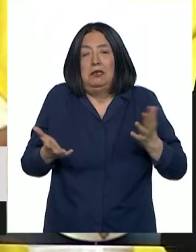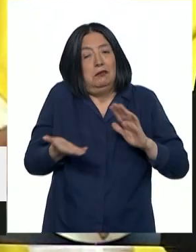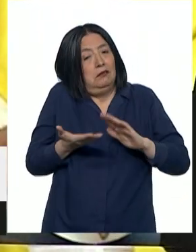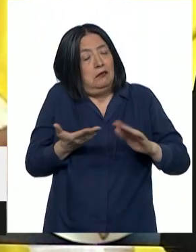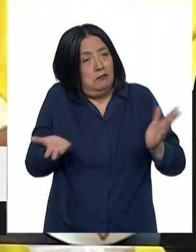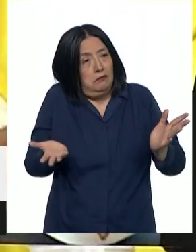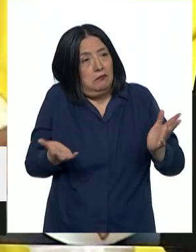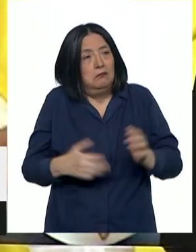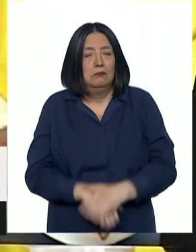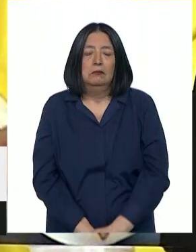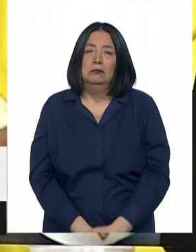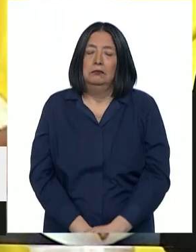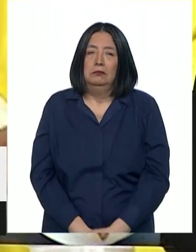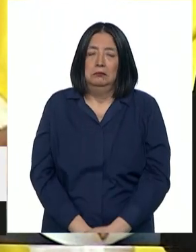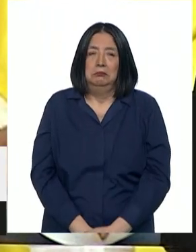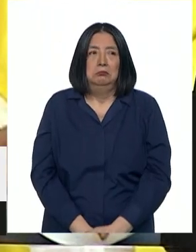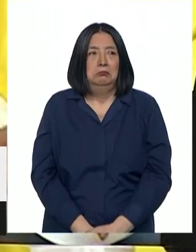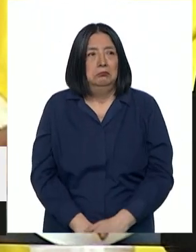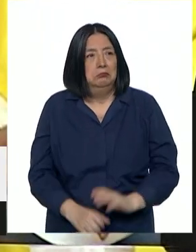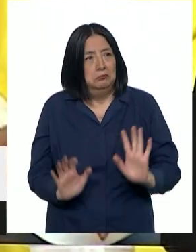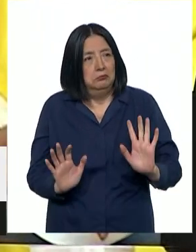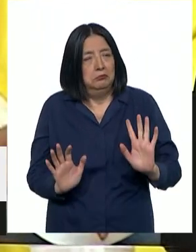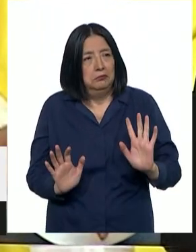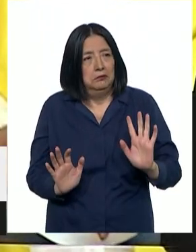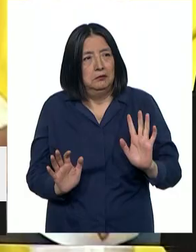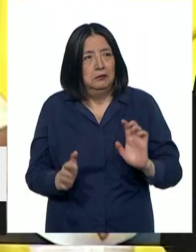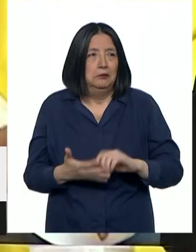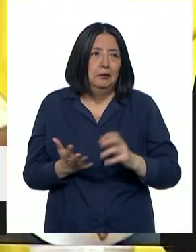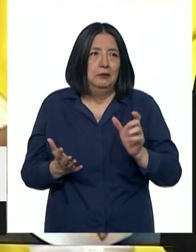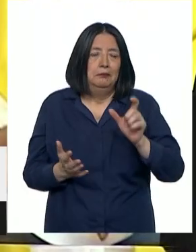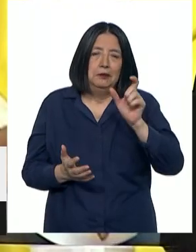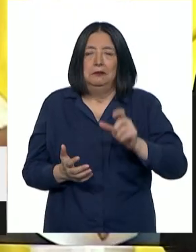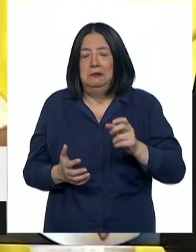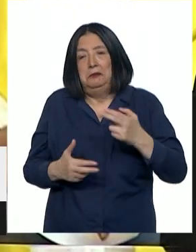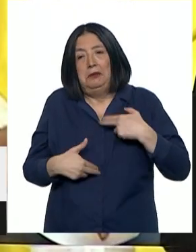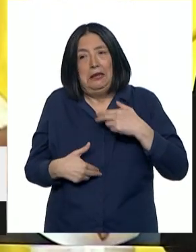discúlpenme el hacer la duplicidad, persona humana.